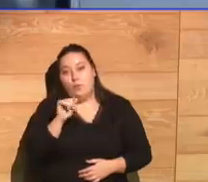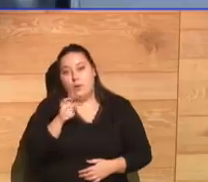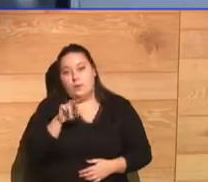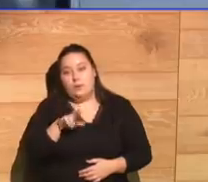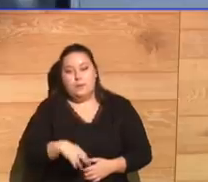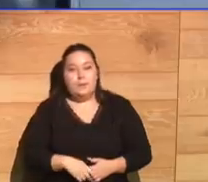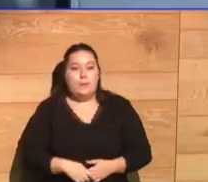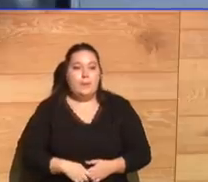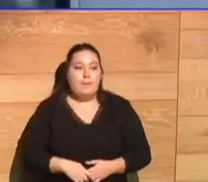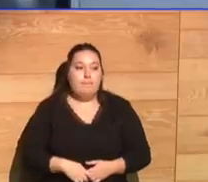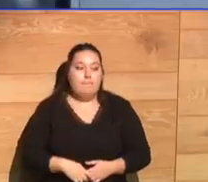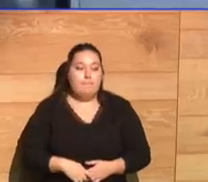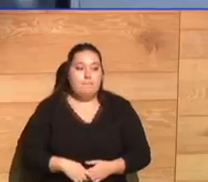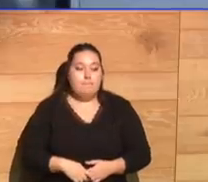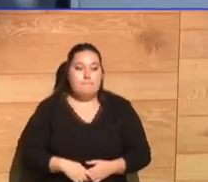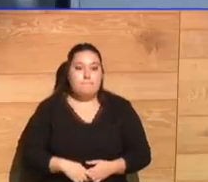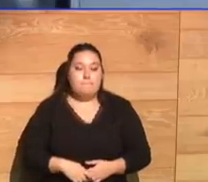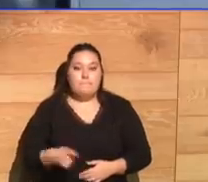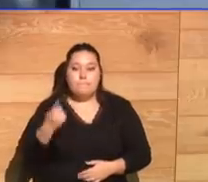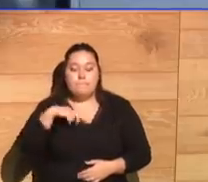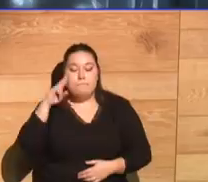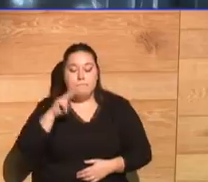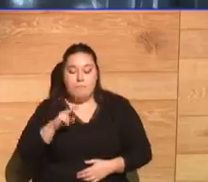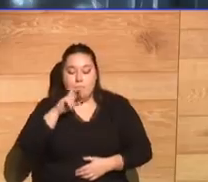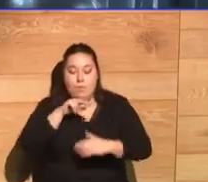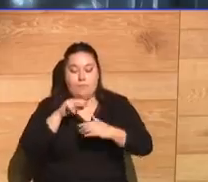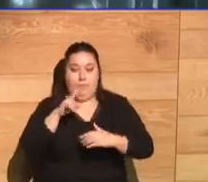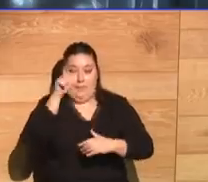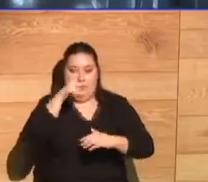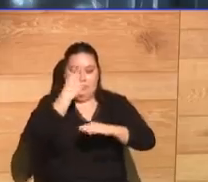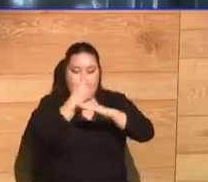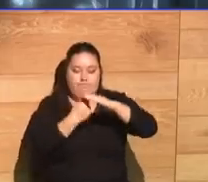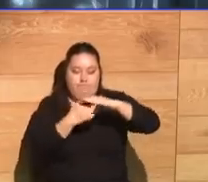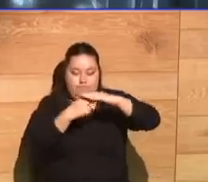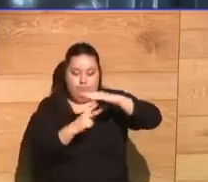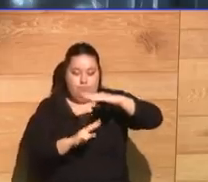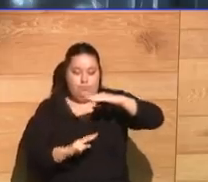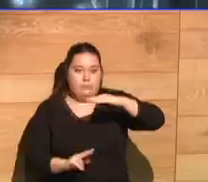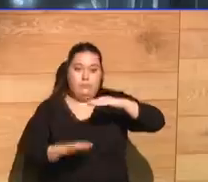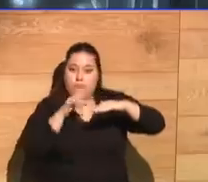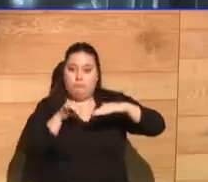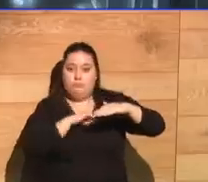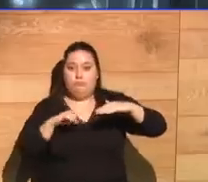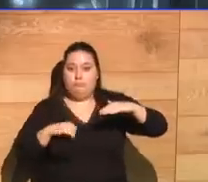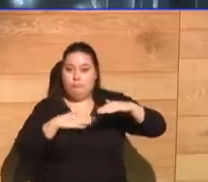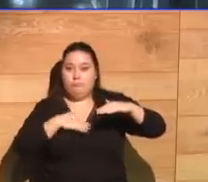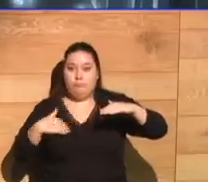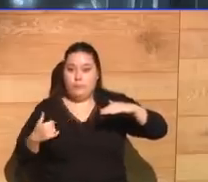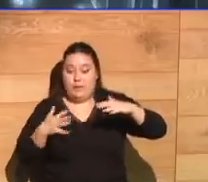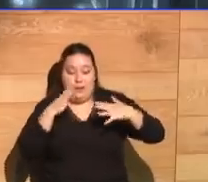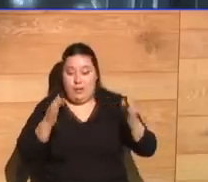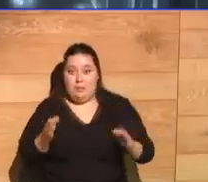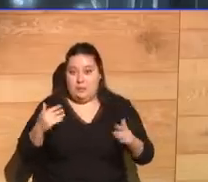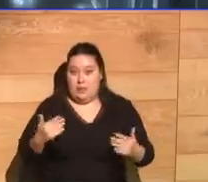Inside. Le vemos hundirse, sí. Casi como por decisión propia, porque... En realidad no le está pasando nada